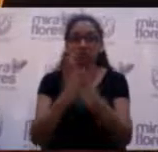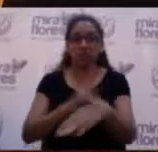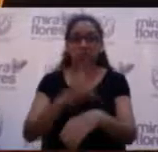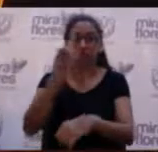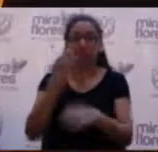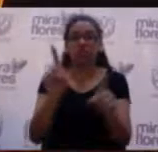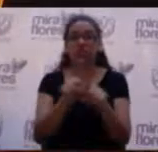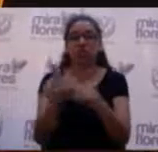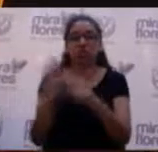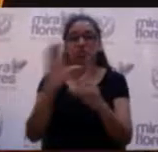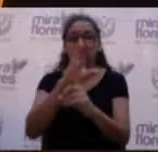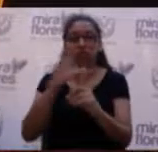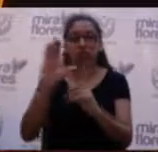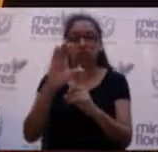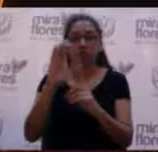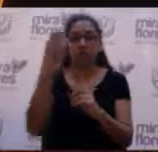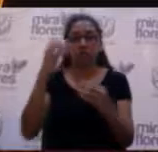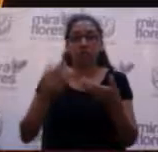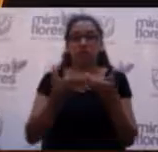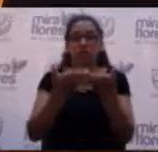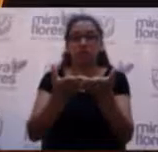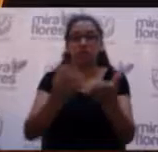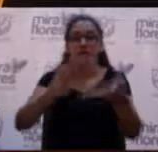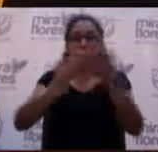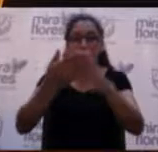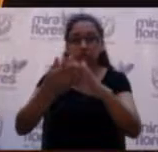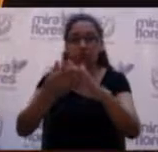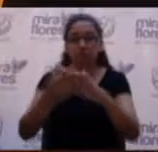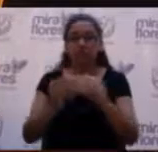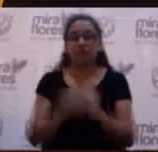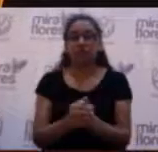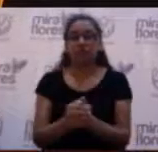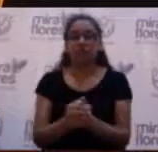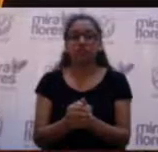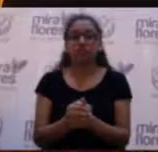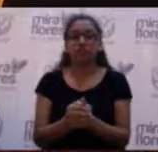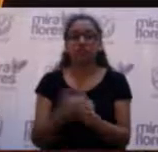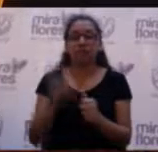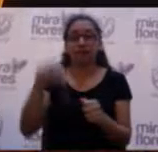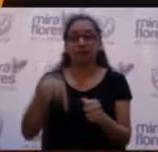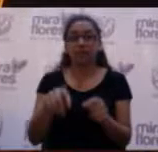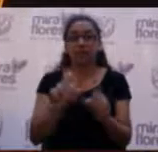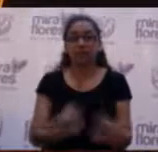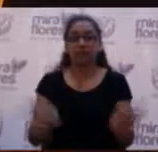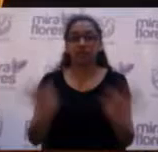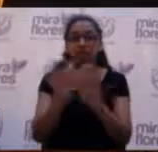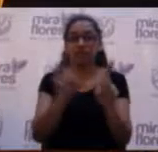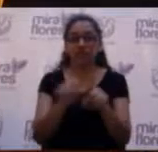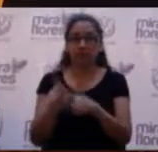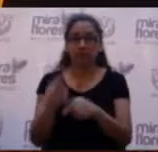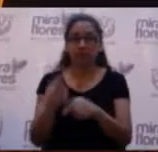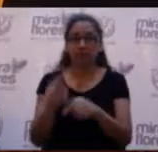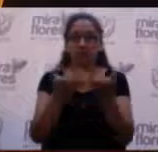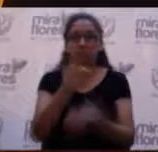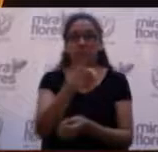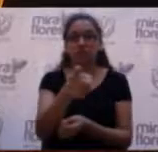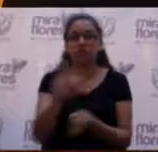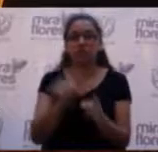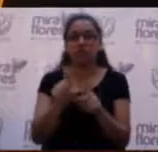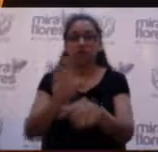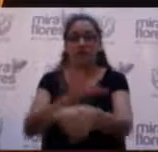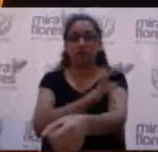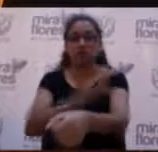cultura, llevándolas gratuitamente a la población del distrito. Y es este compromiso el que también compartimos con ustedes a través de